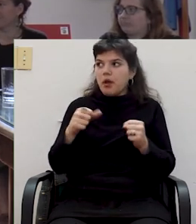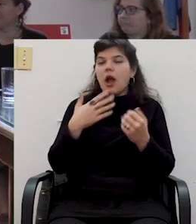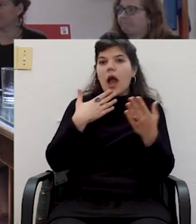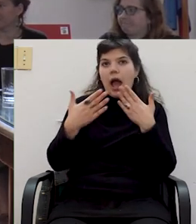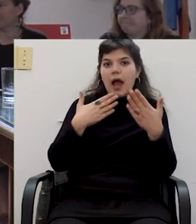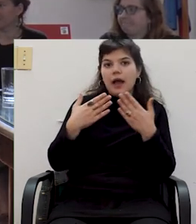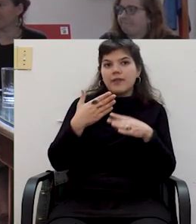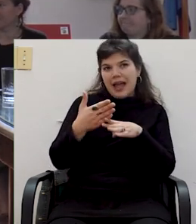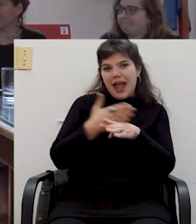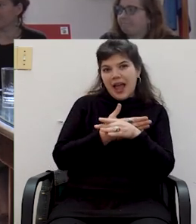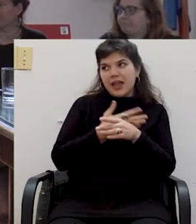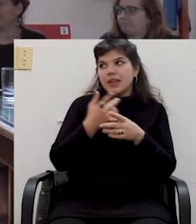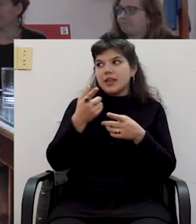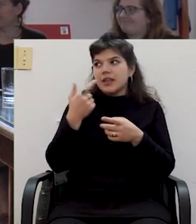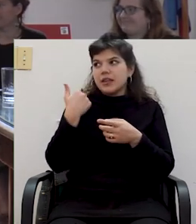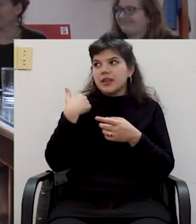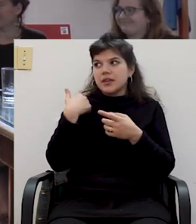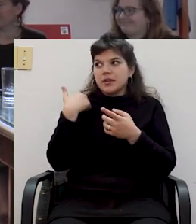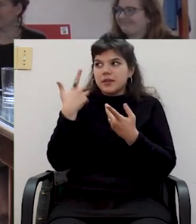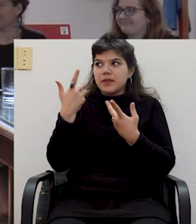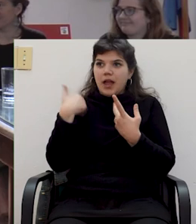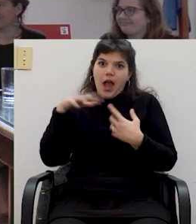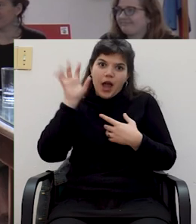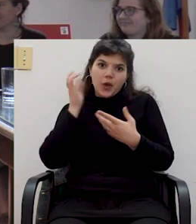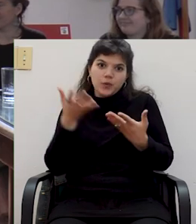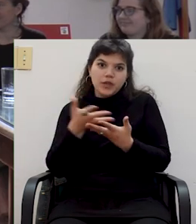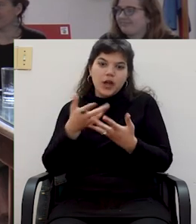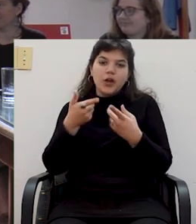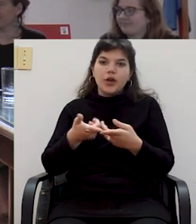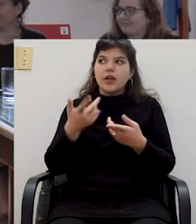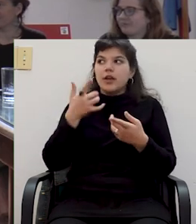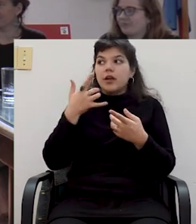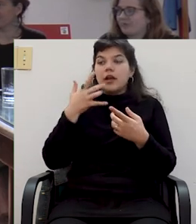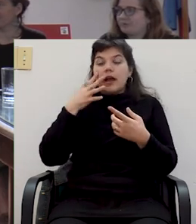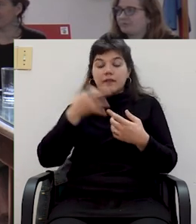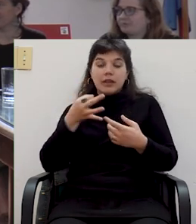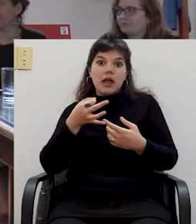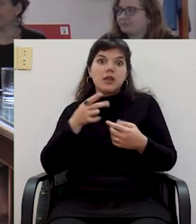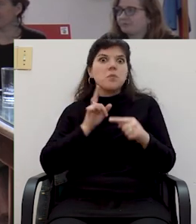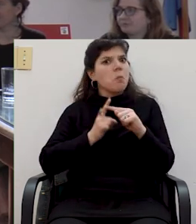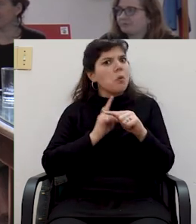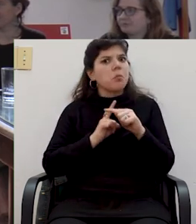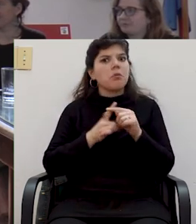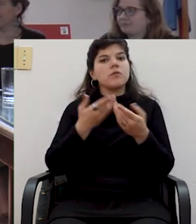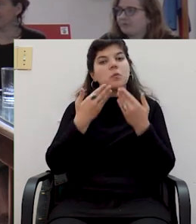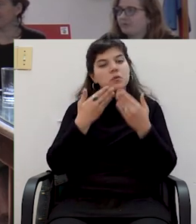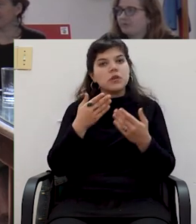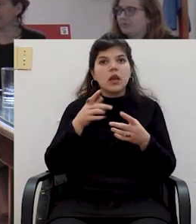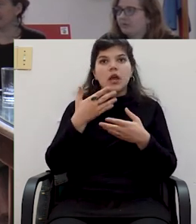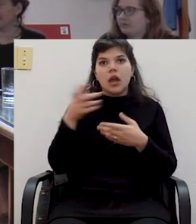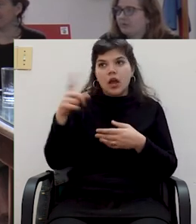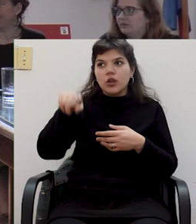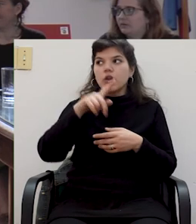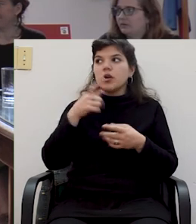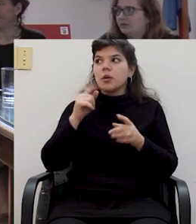ustedes en la previa y eso, para que escucharlas, está buenísimo y poder agradecerles también en vivo. Así que